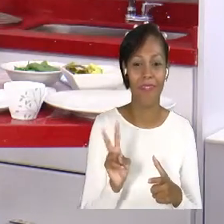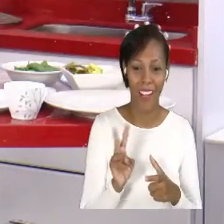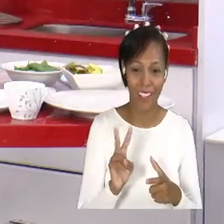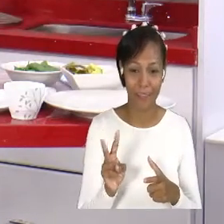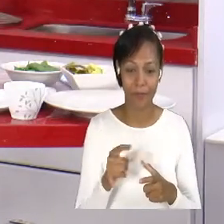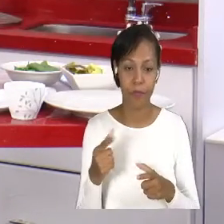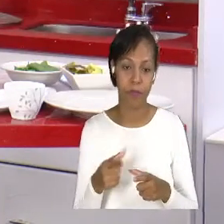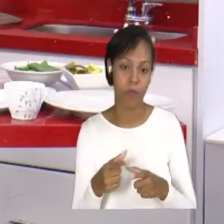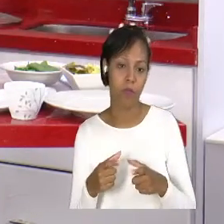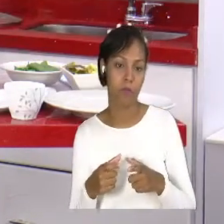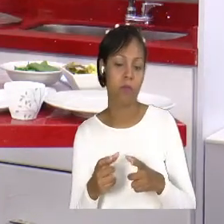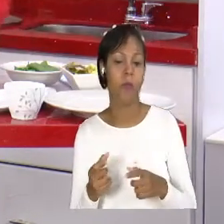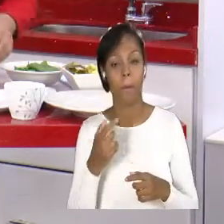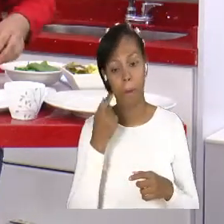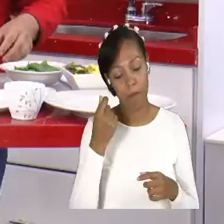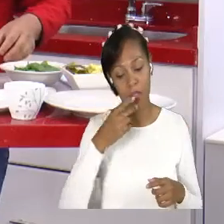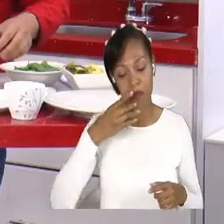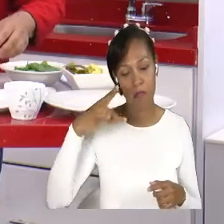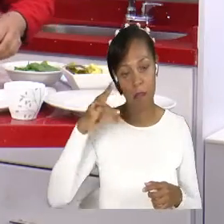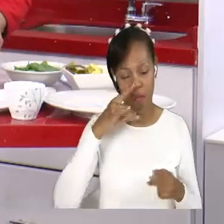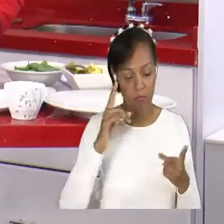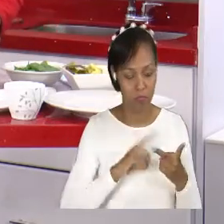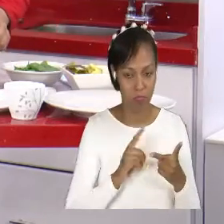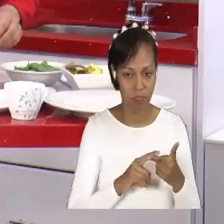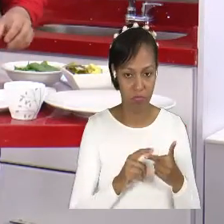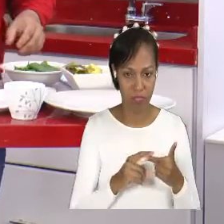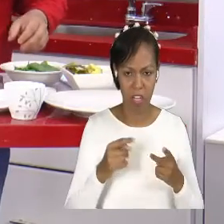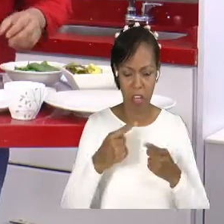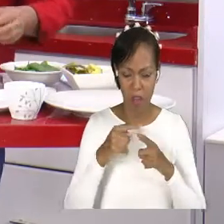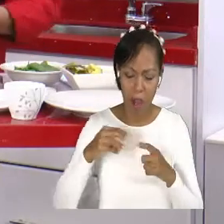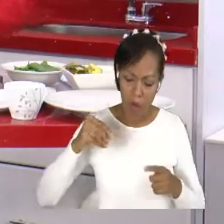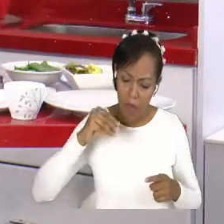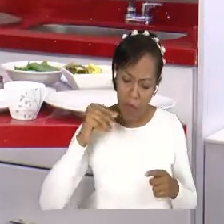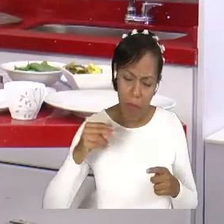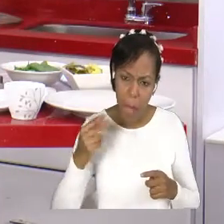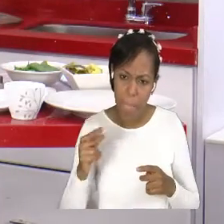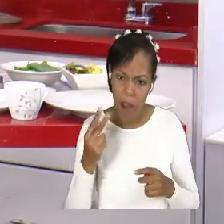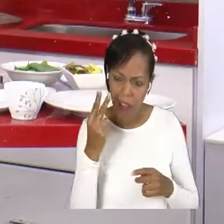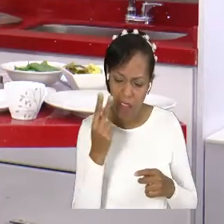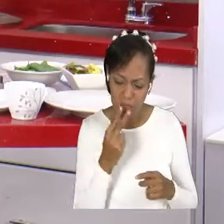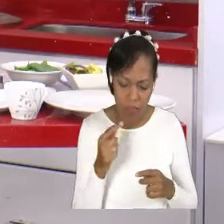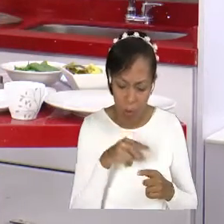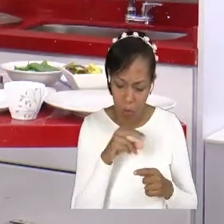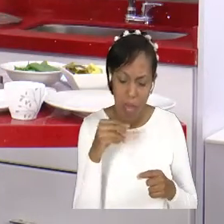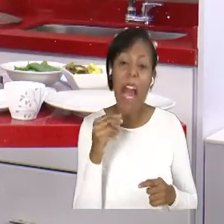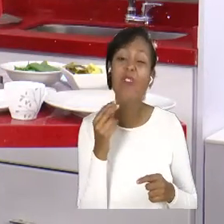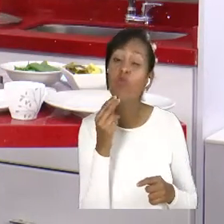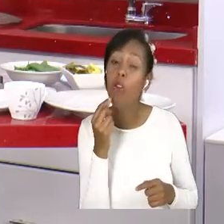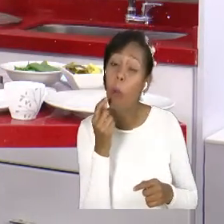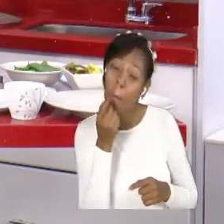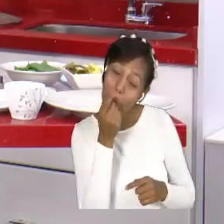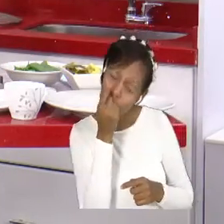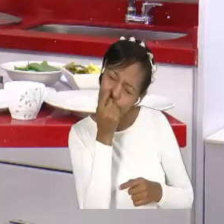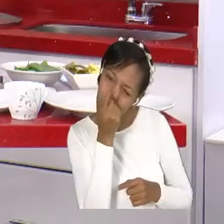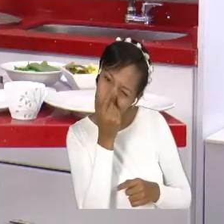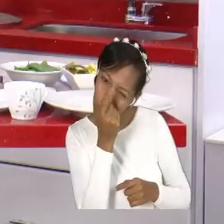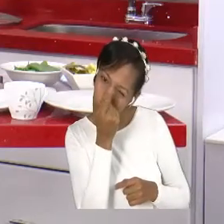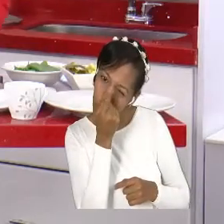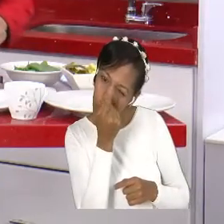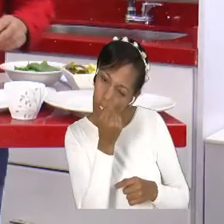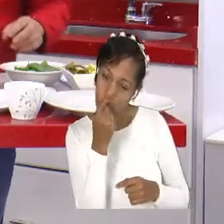Primero le eché la sal, después las hierbas y ahorita último le eché un toquecito de azúcar. Okay. Para que tenga como un